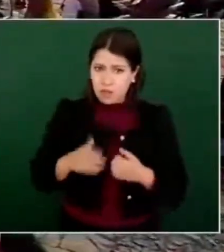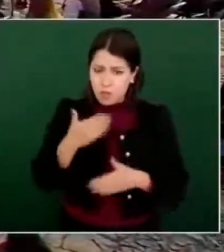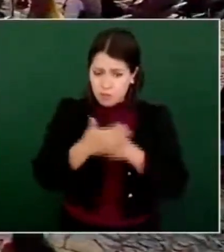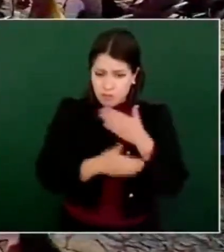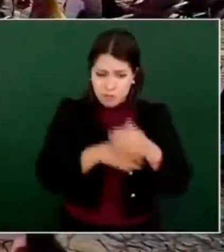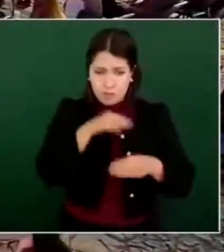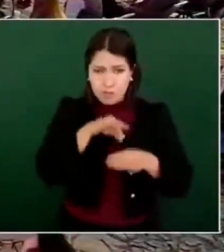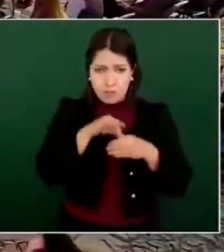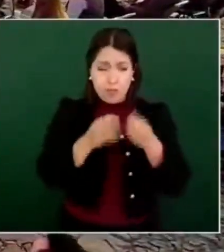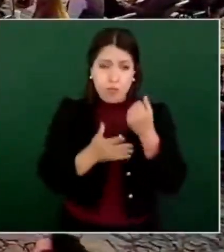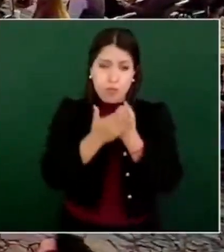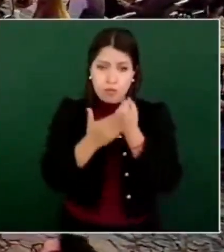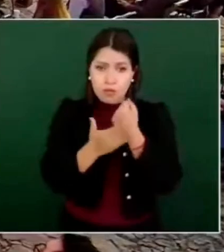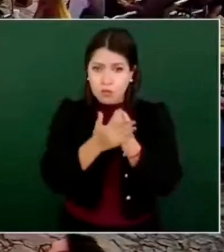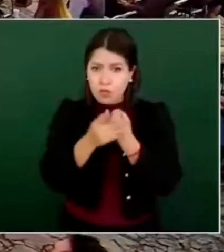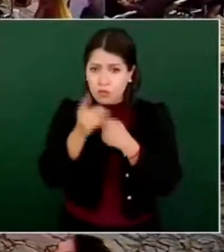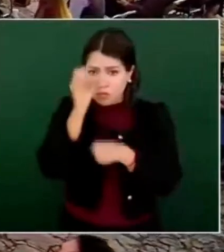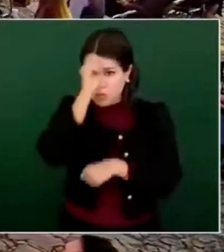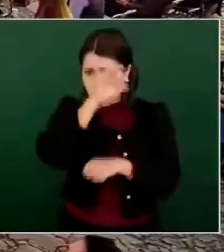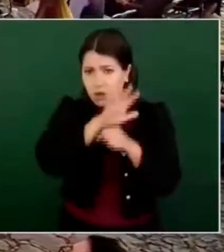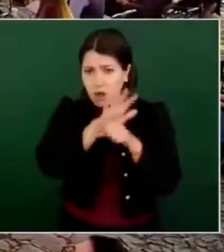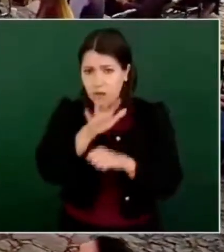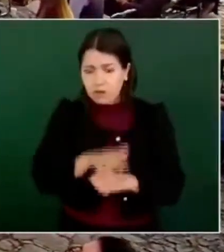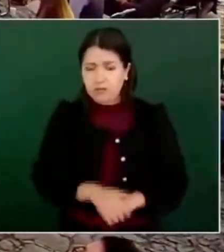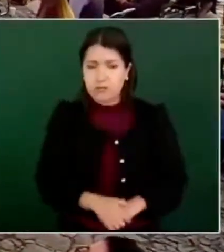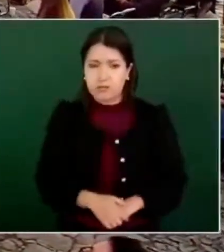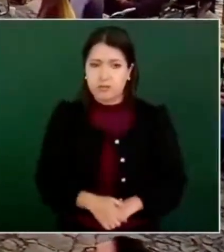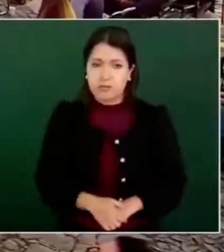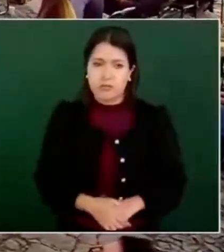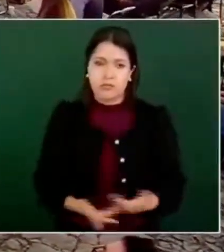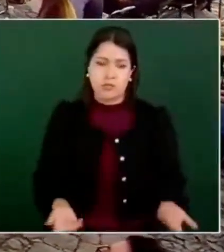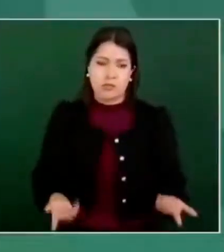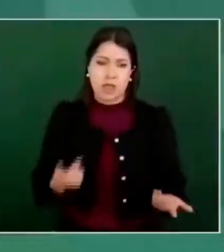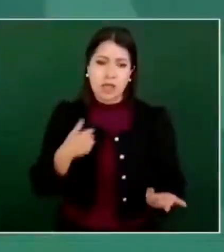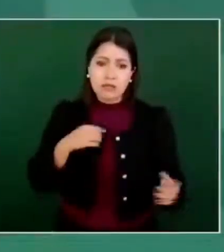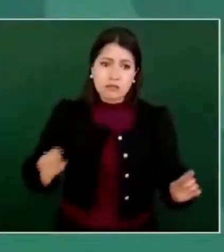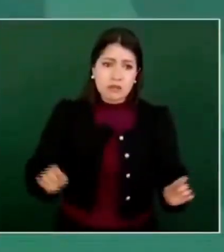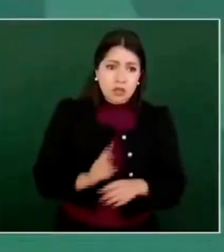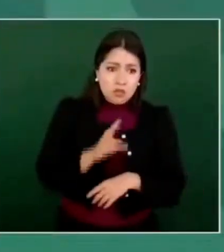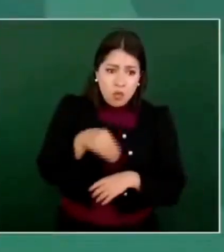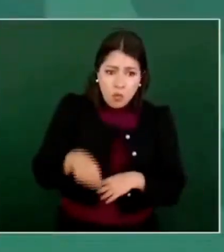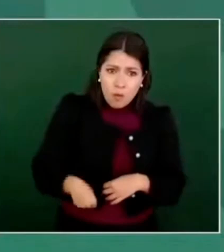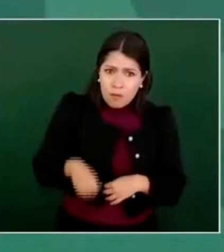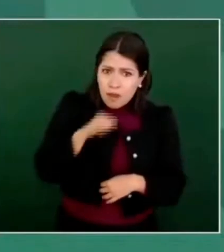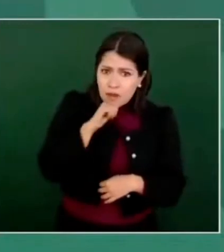su postura en este sentido, Bueno, mi presidente? postura es de que el que nada debe, nada teme.